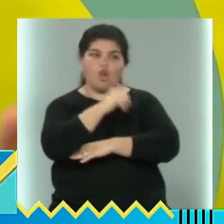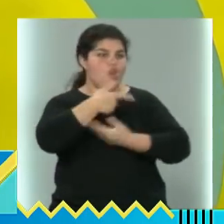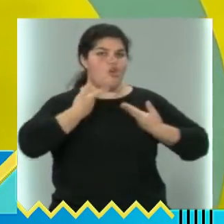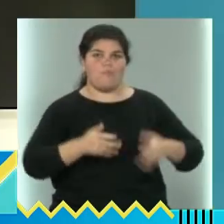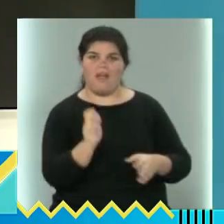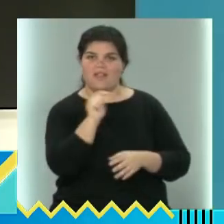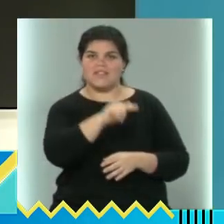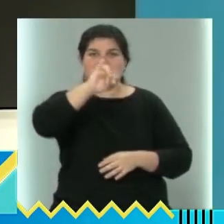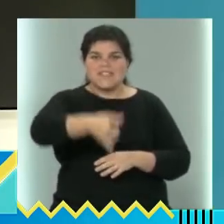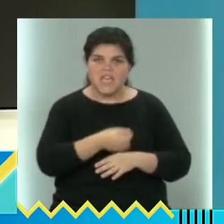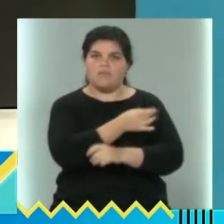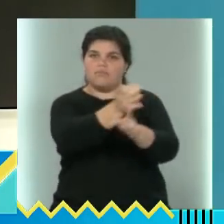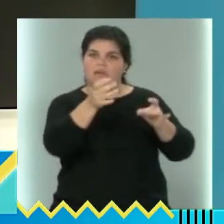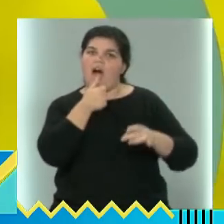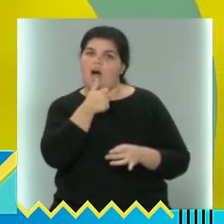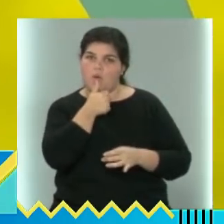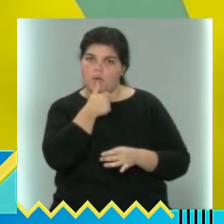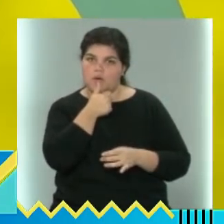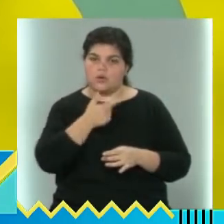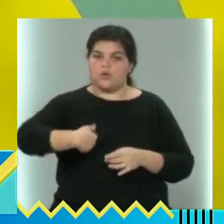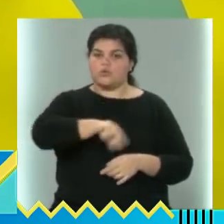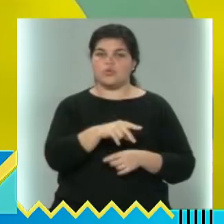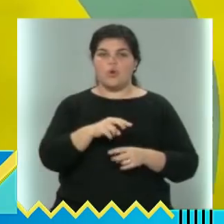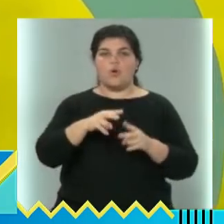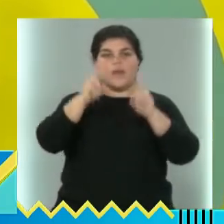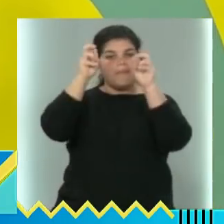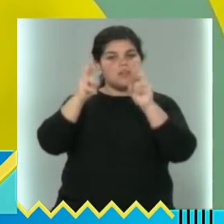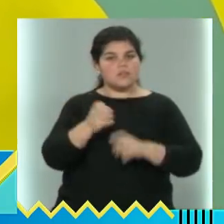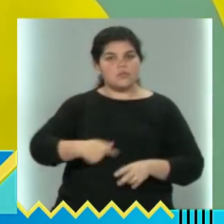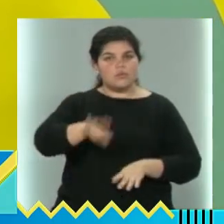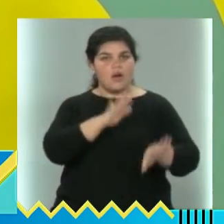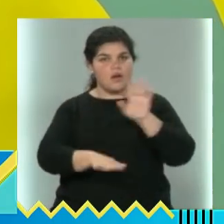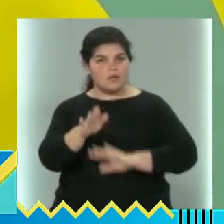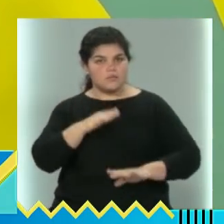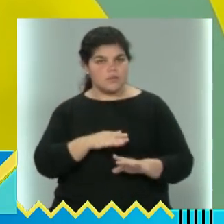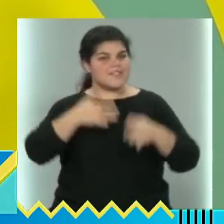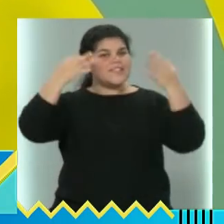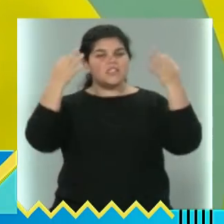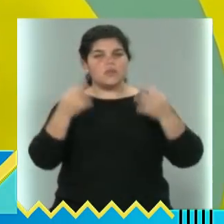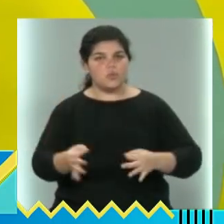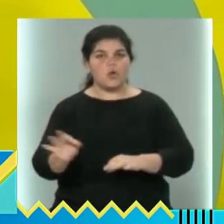el punto y una de las tesis que nosotros tenemos para trabajar es que garantizando el diseño